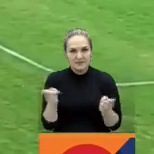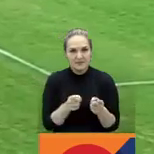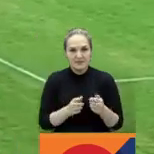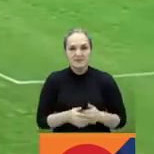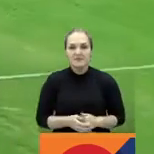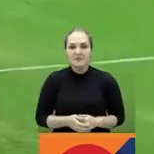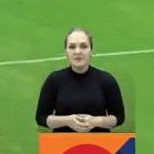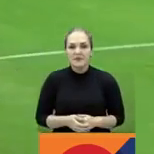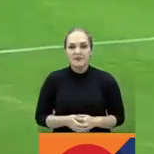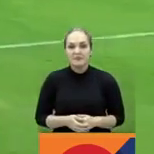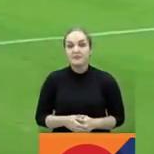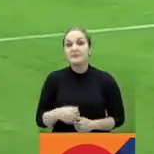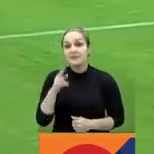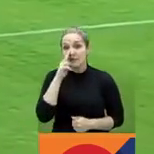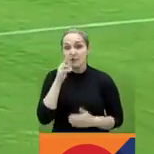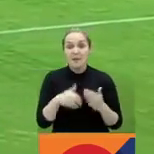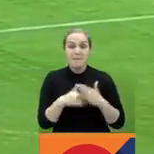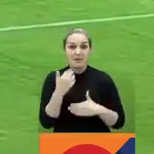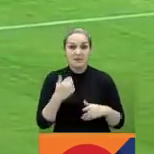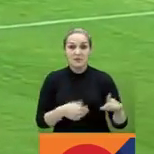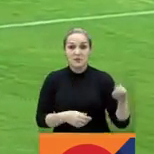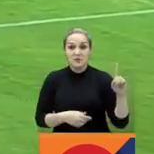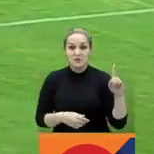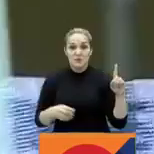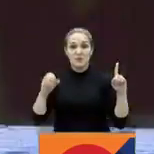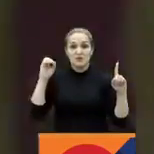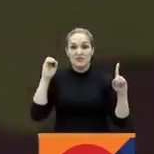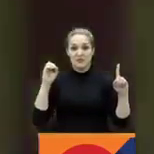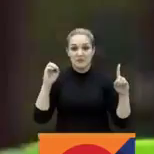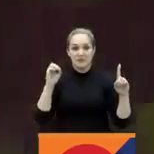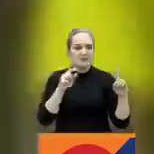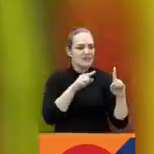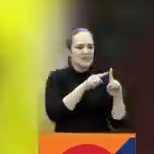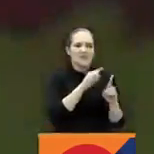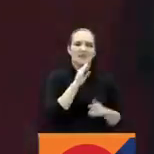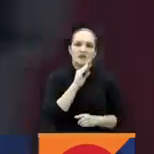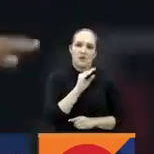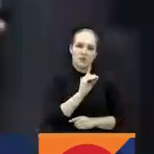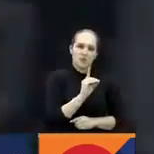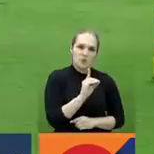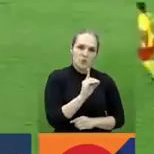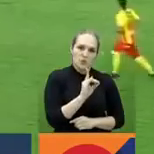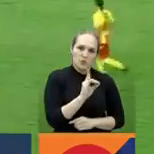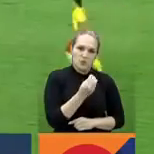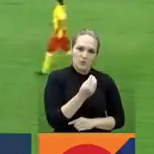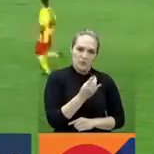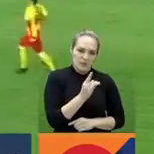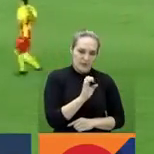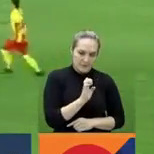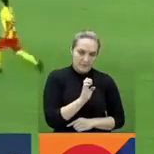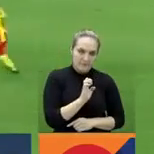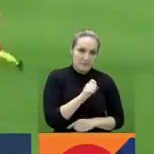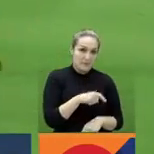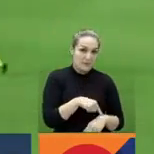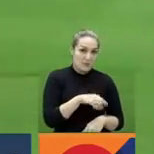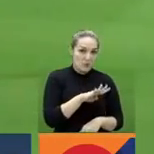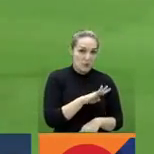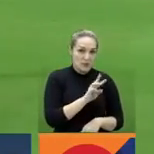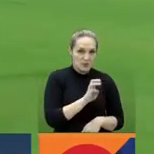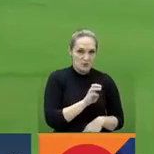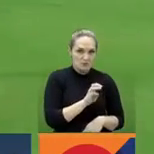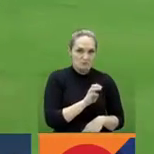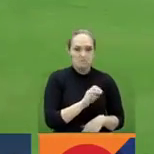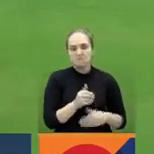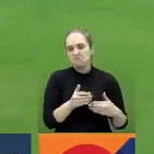Atlético Nacional empezó ganando el partido con esta anotación de Jefferson Duque al minuto 48. Después, en el minuto 60, la suerte le